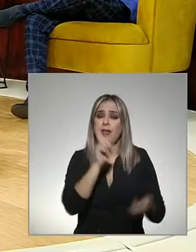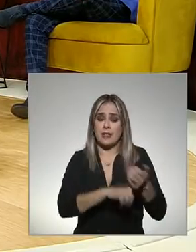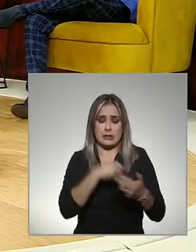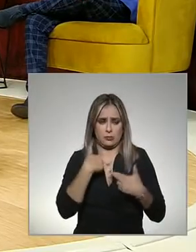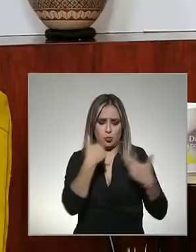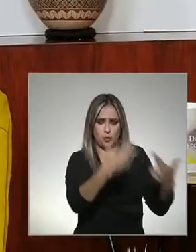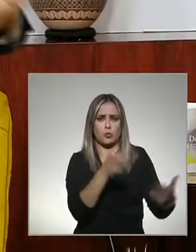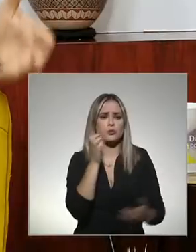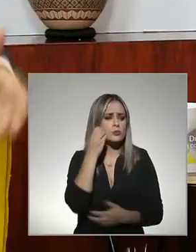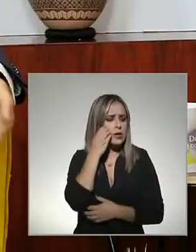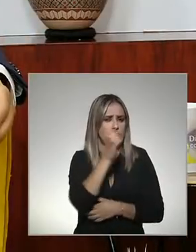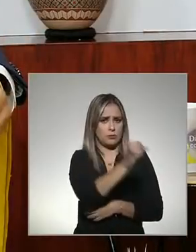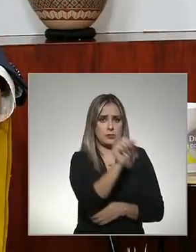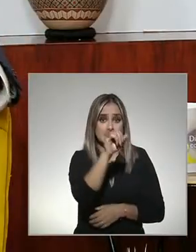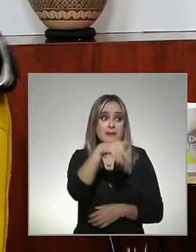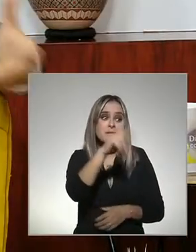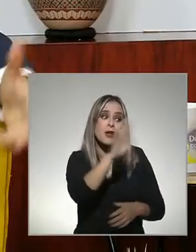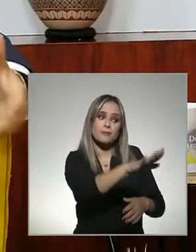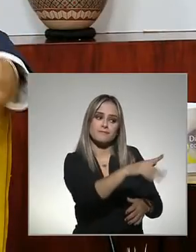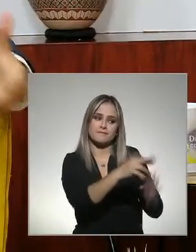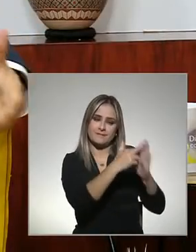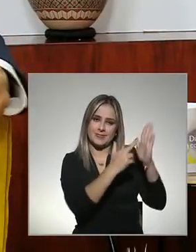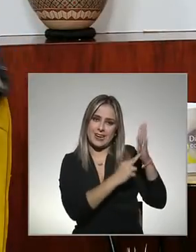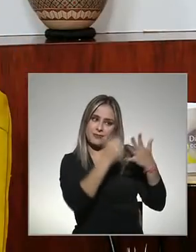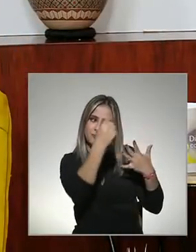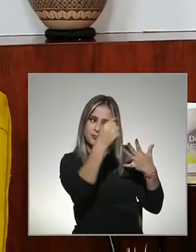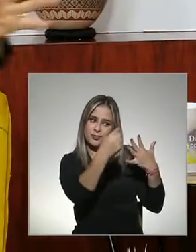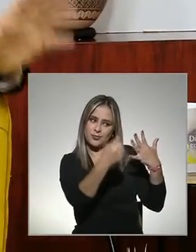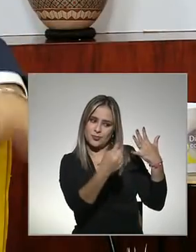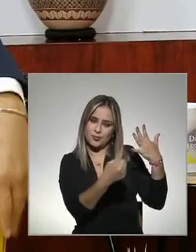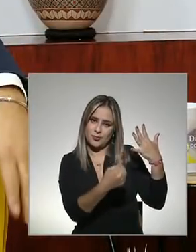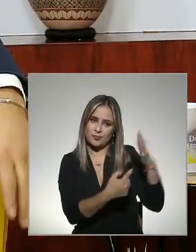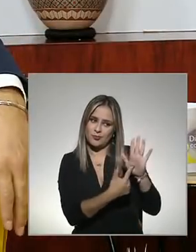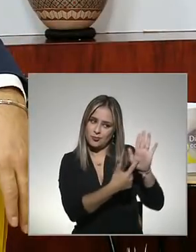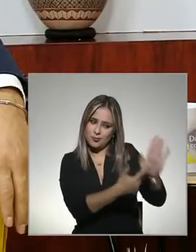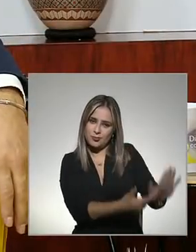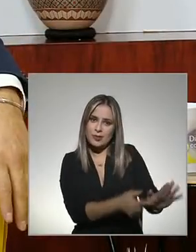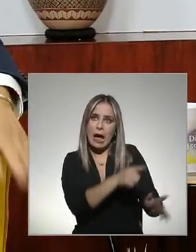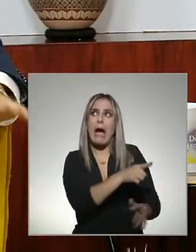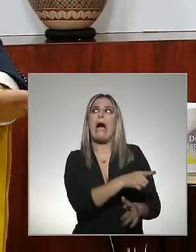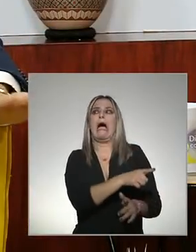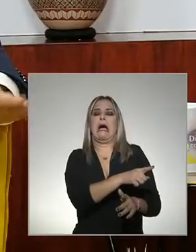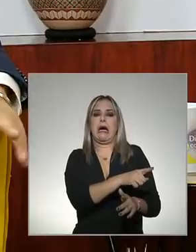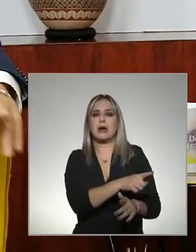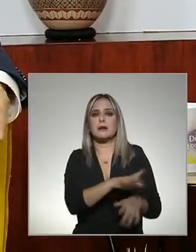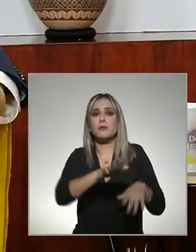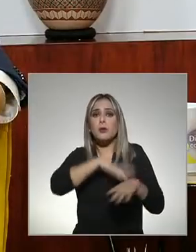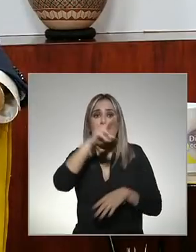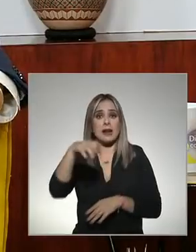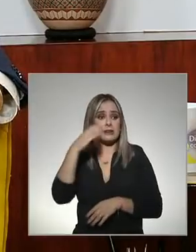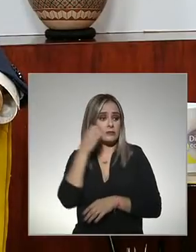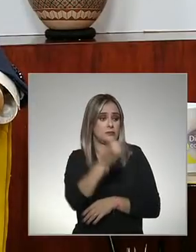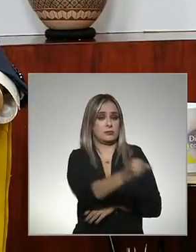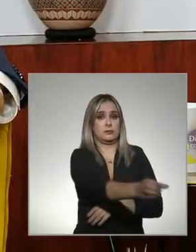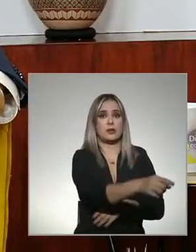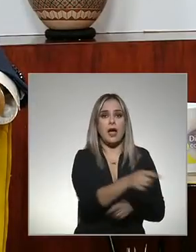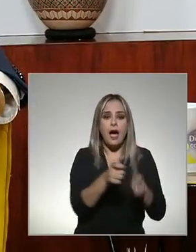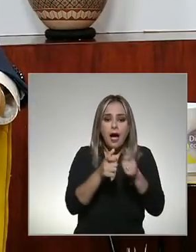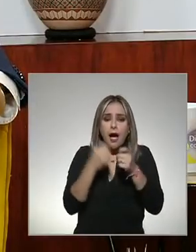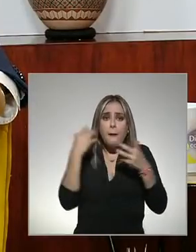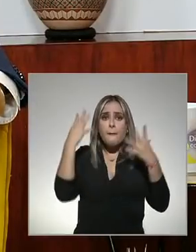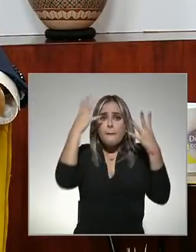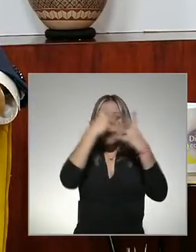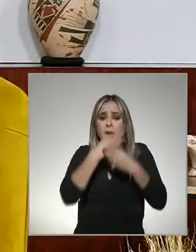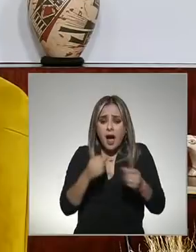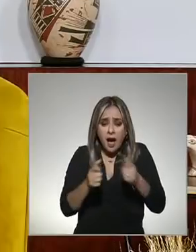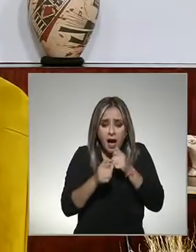porque le estás abriendo un universo, la puerta a un universo que tiene maravillas, pero también cuestiones muy peligrosas.